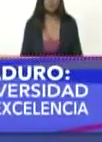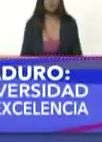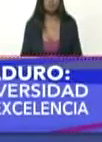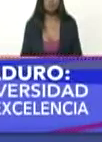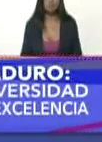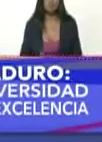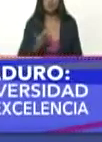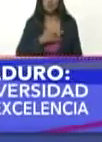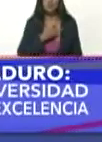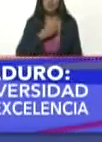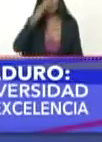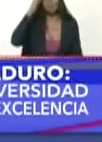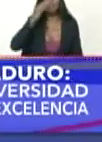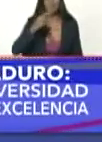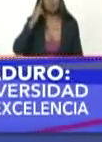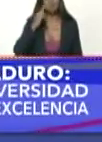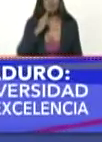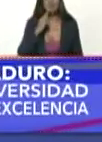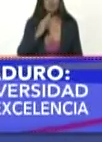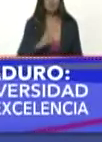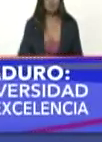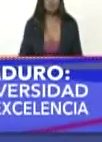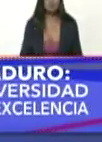que la Universidad Militar Bolivariana,